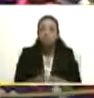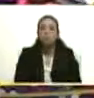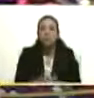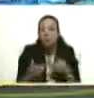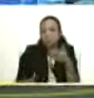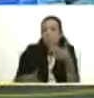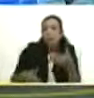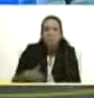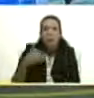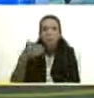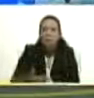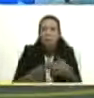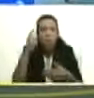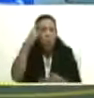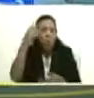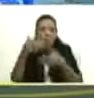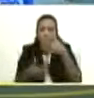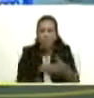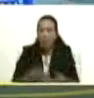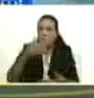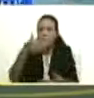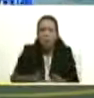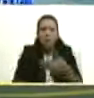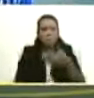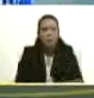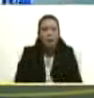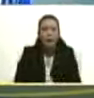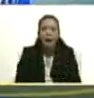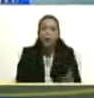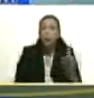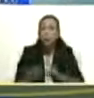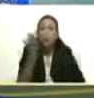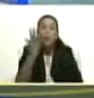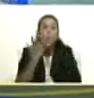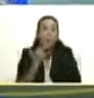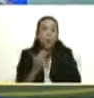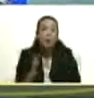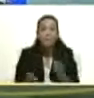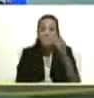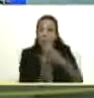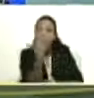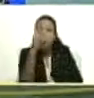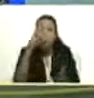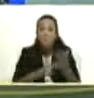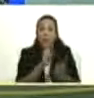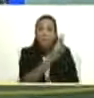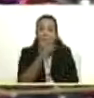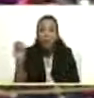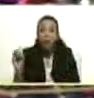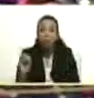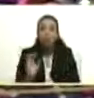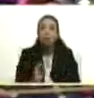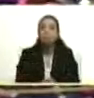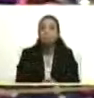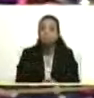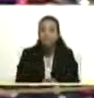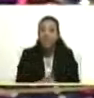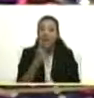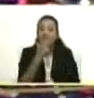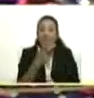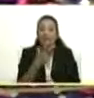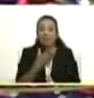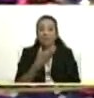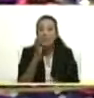así pasaron los días. Y llegó, por ejemplo, mayo 2020. El 3 de